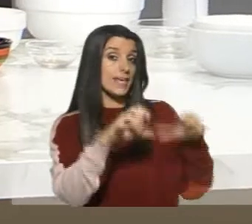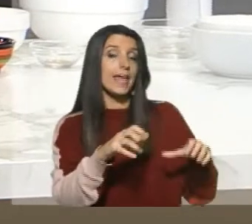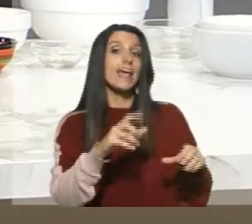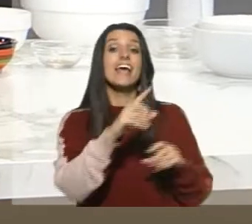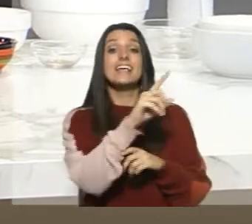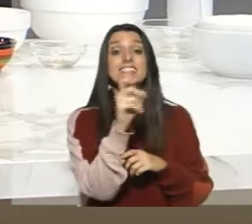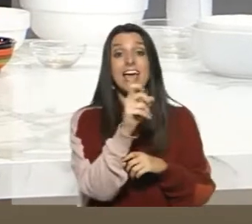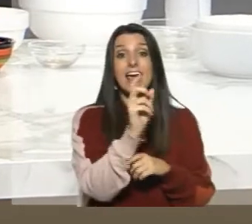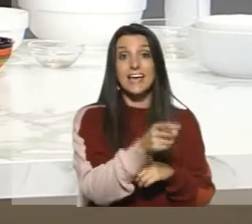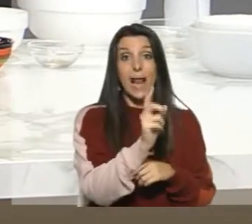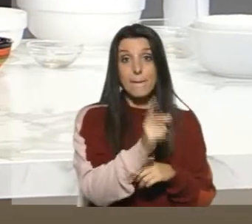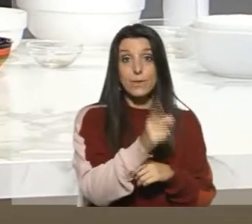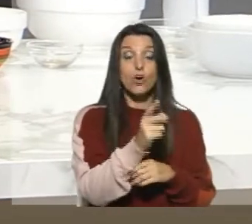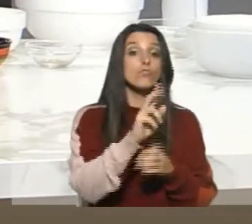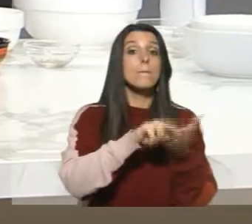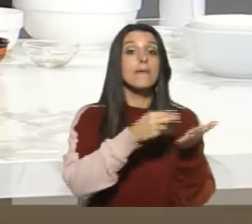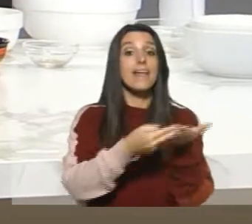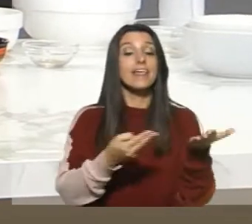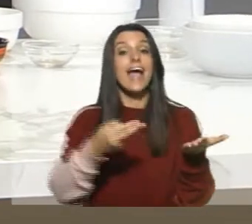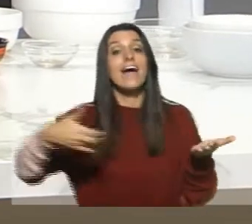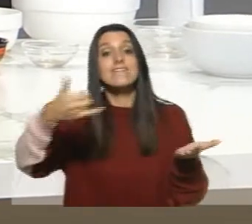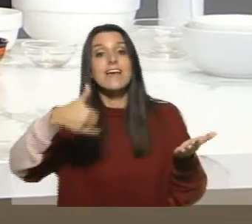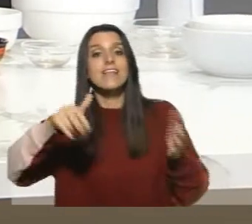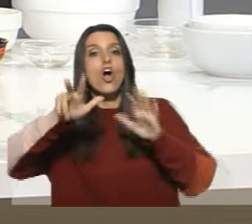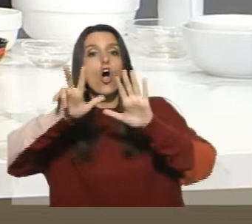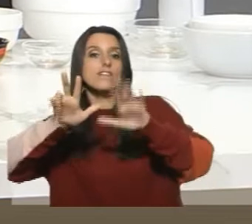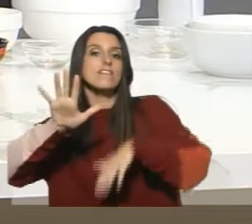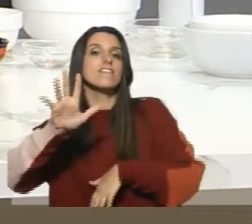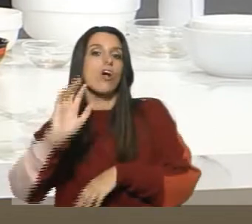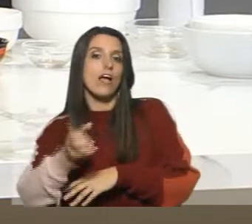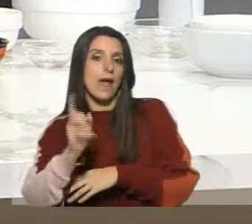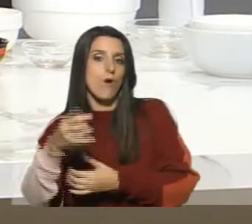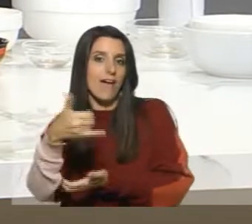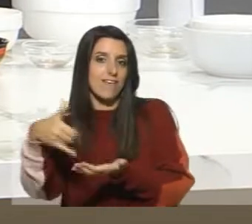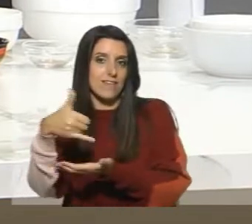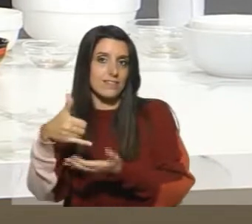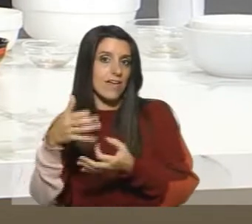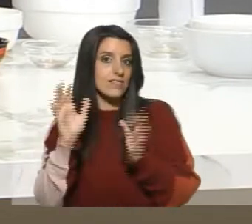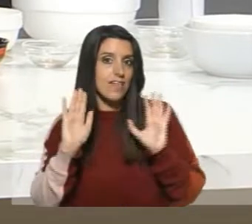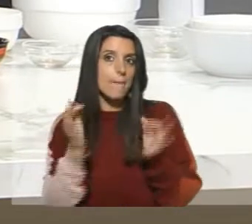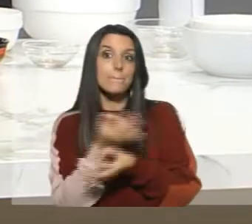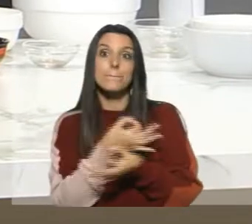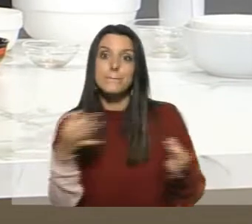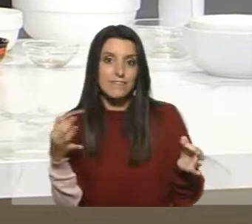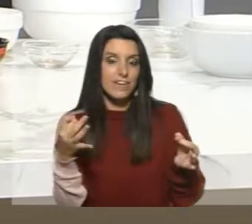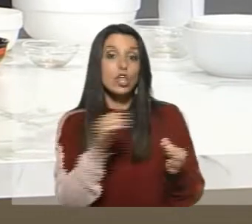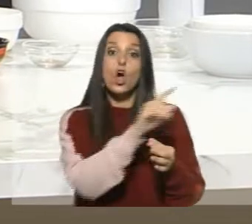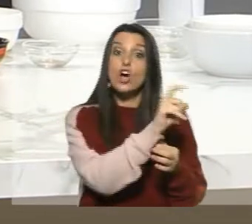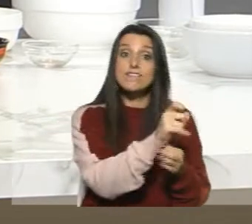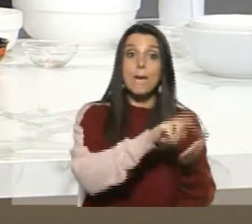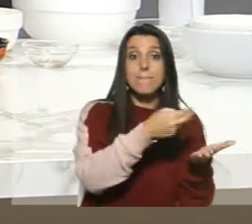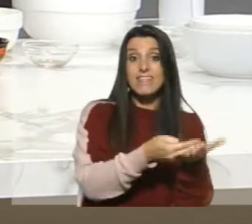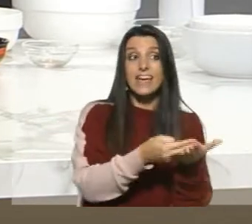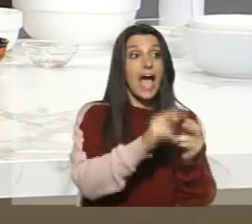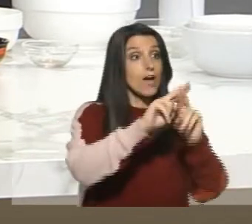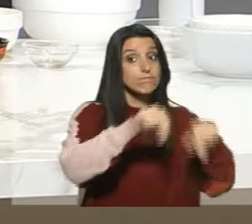100 gramos de manteca vas a poner 85 gramos de aceite. Perfecto. Esa es la proporción, ahí tenés que hacer la red de test. Por